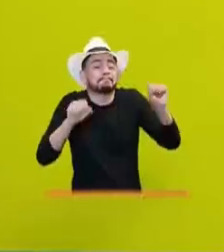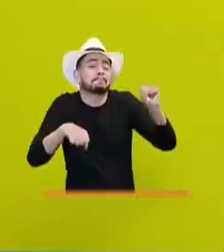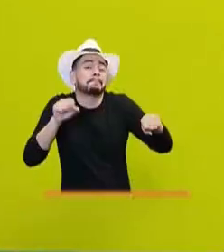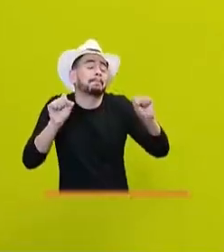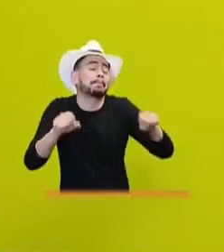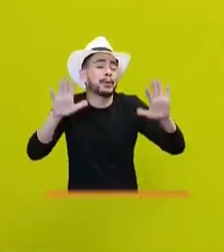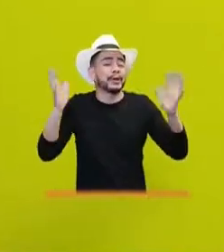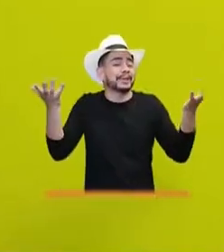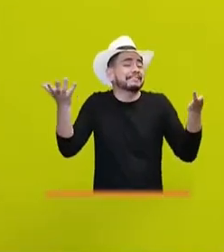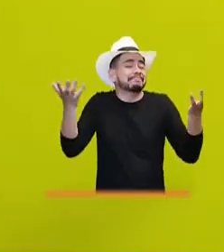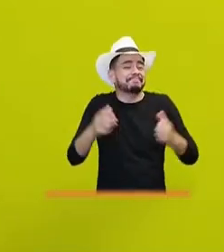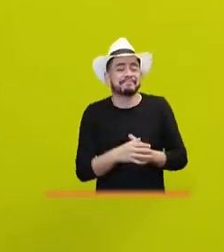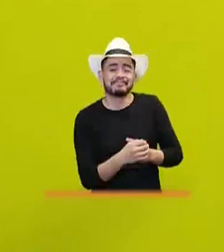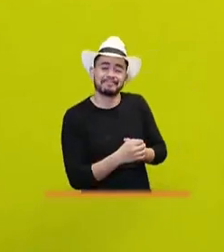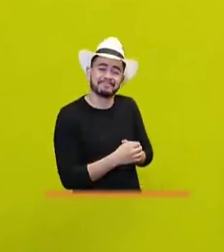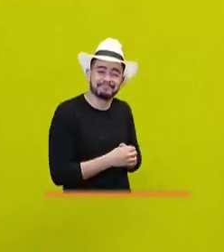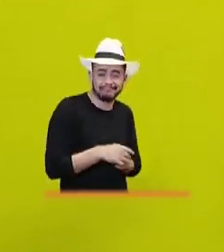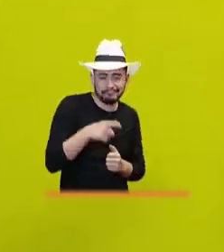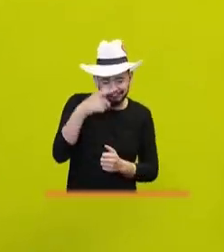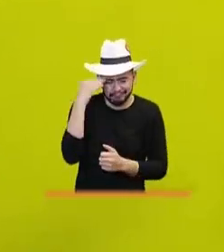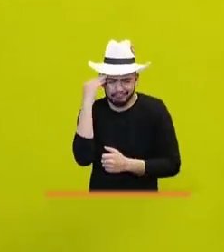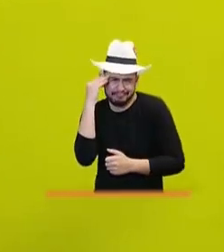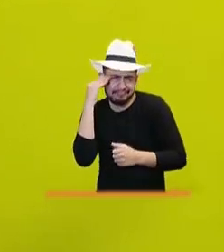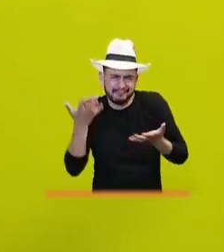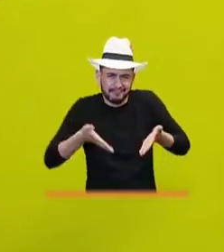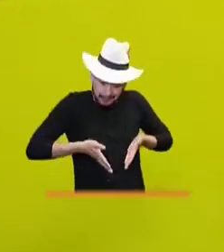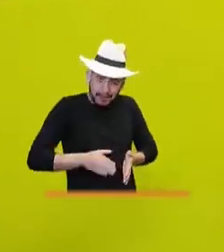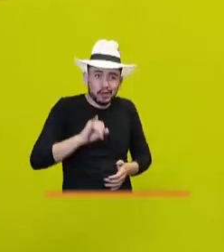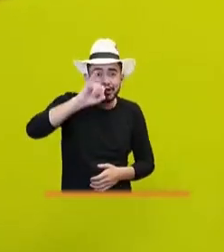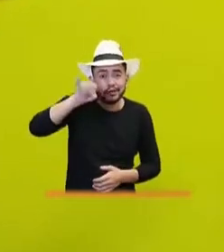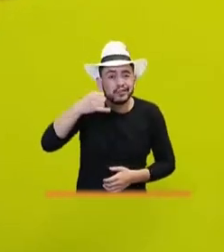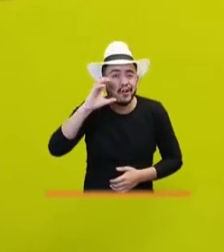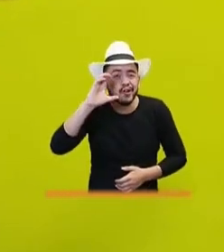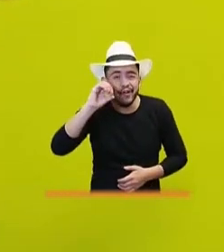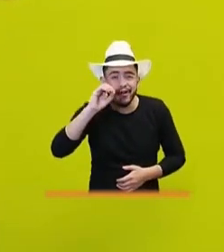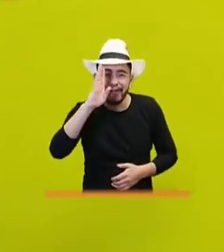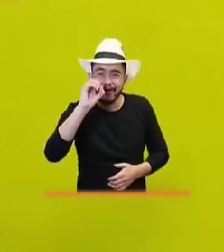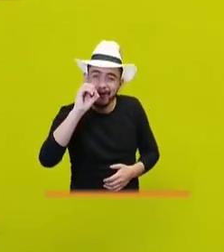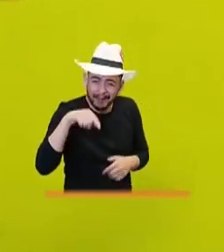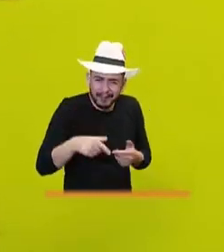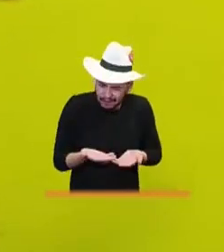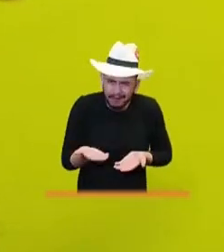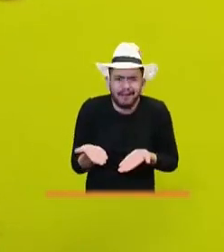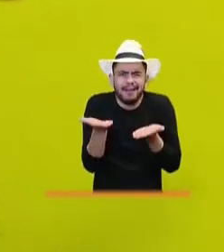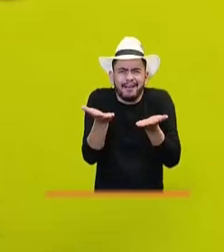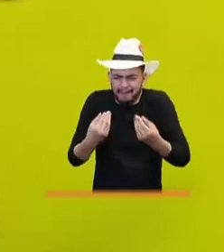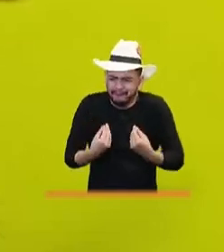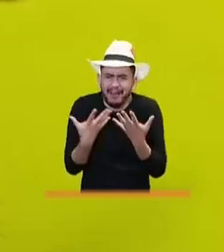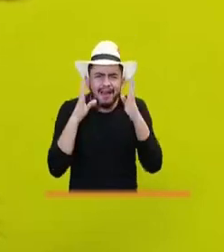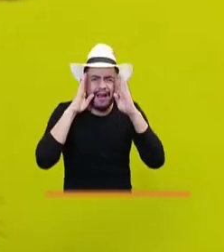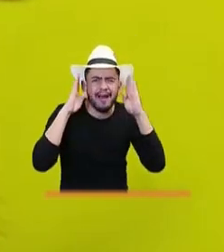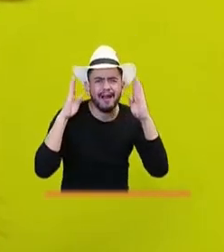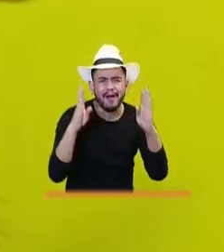Este año nació Jacobo, al que la vida le di, y es posible que hoy en